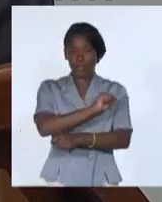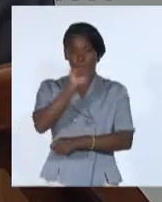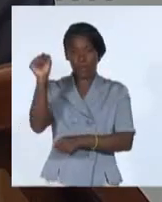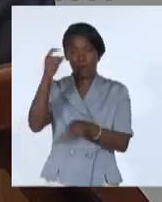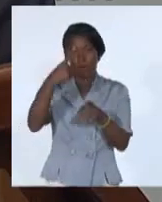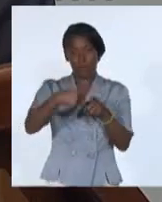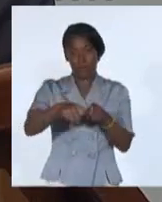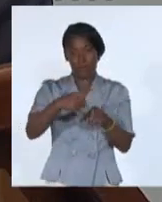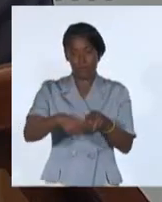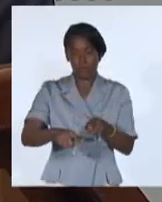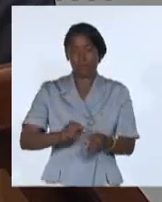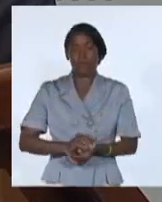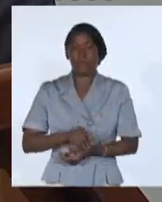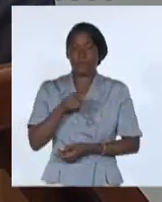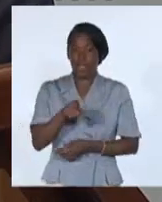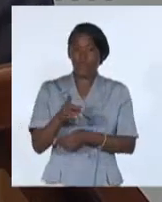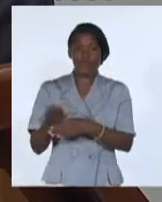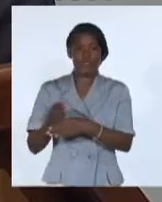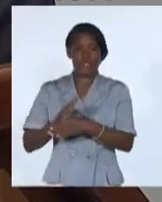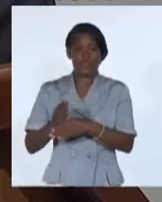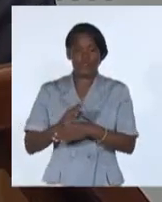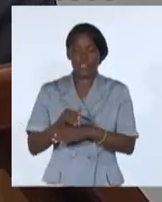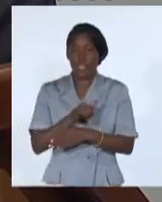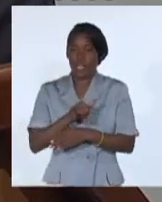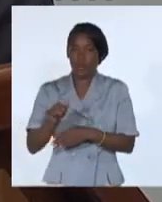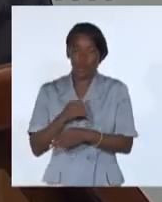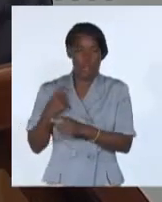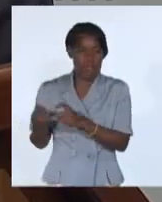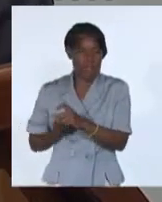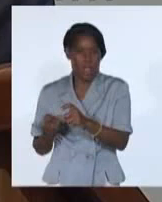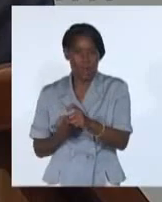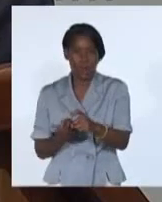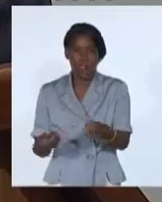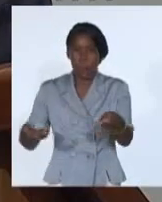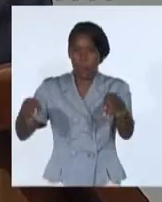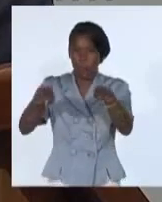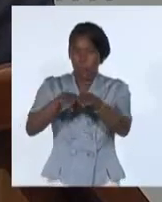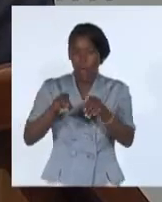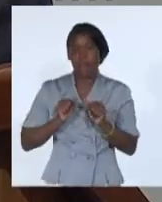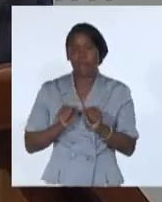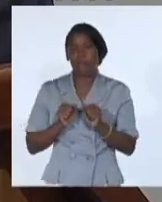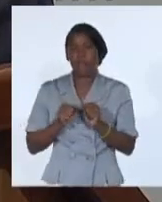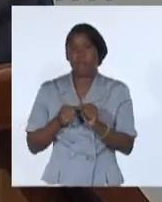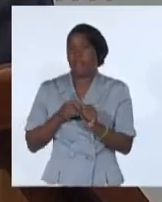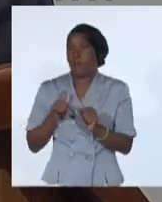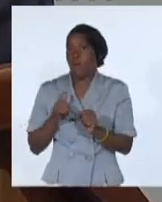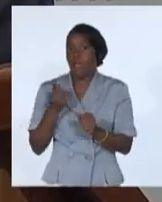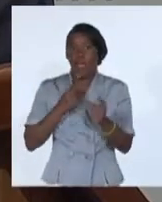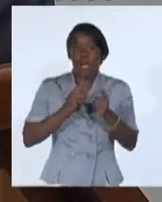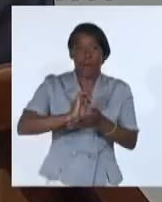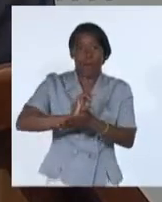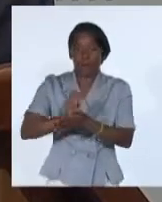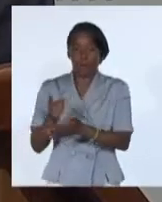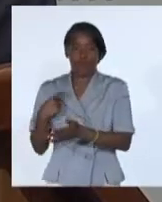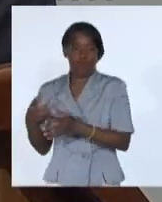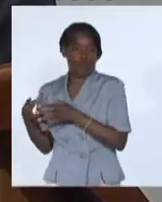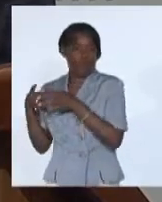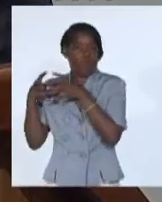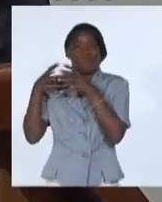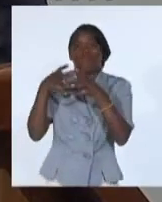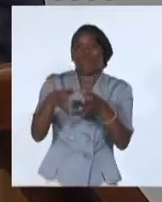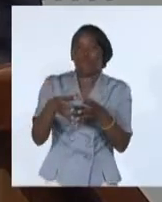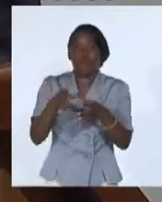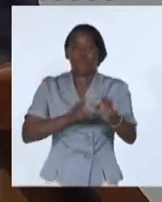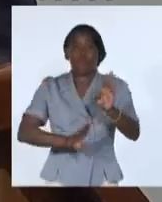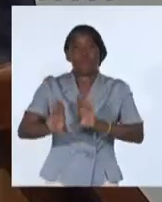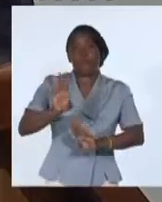Que representen la lucha contra la desigualdad, para revertir la injusticia y el olvido que han ocurrido durante